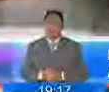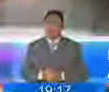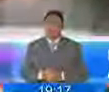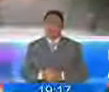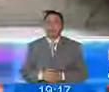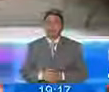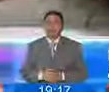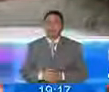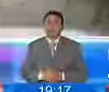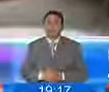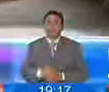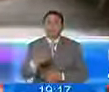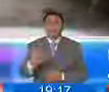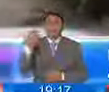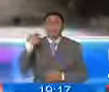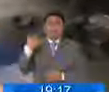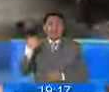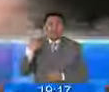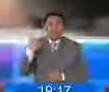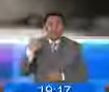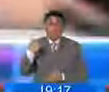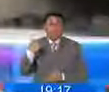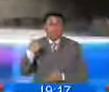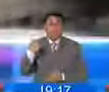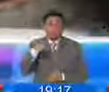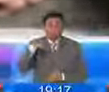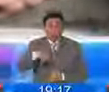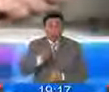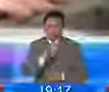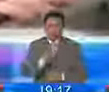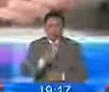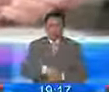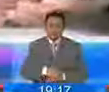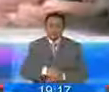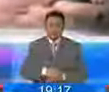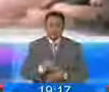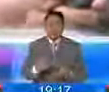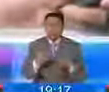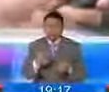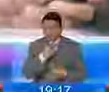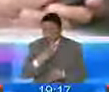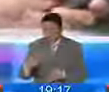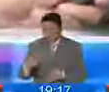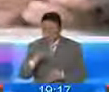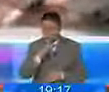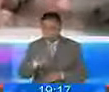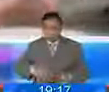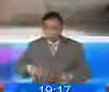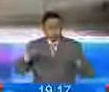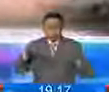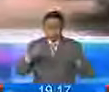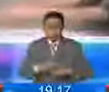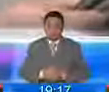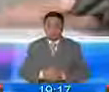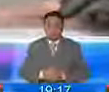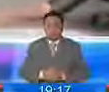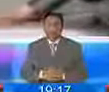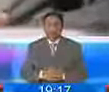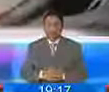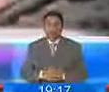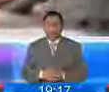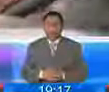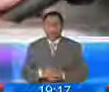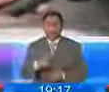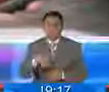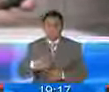La otra vez tuvo, pero no se llenó. No fue así. Sí, claro, y ahora de una vez, mire lo que estamos. Y ya en este mes